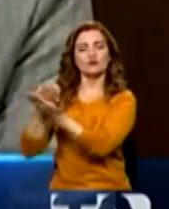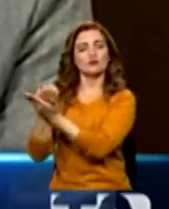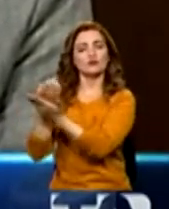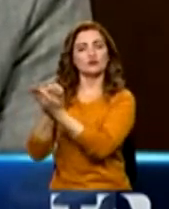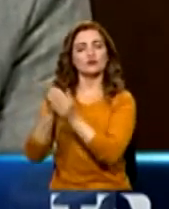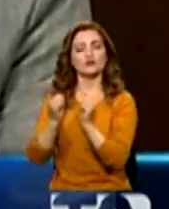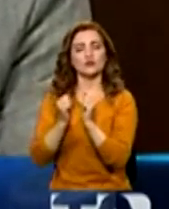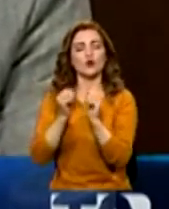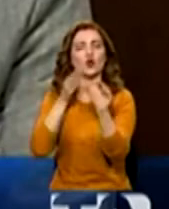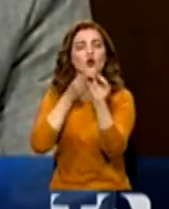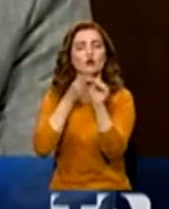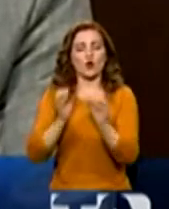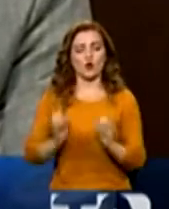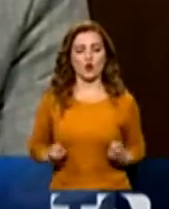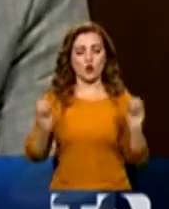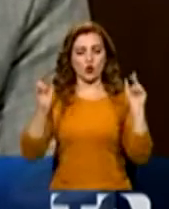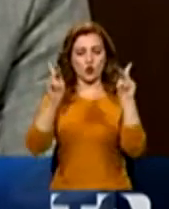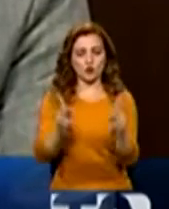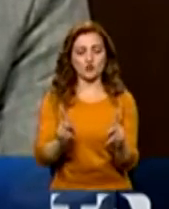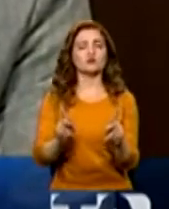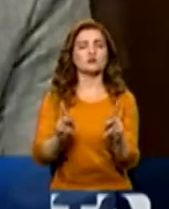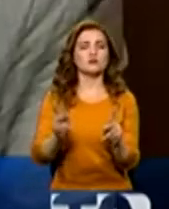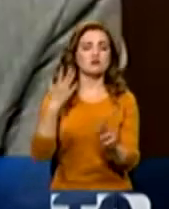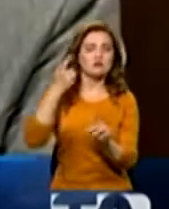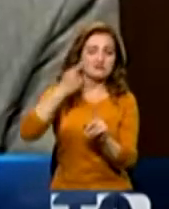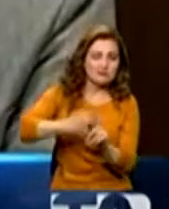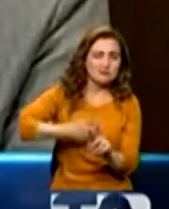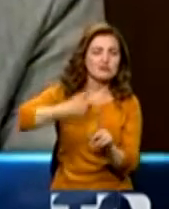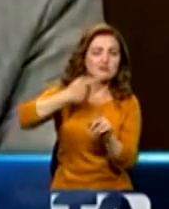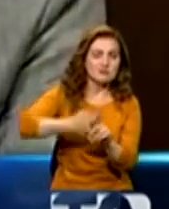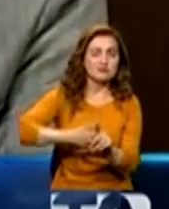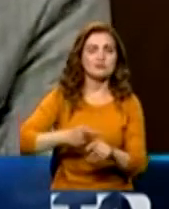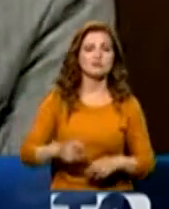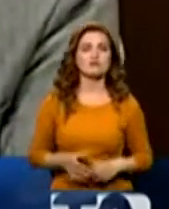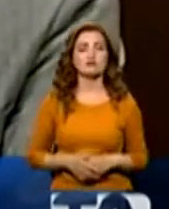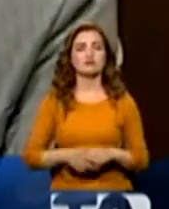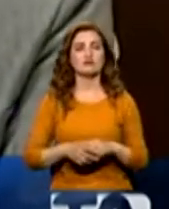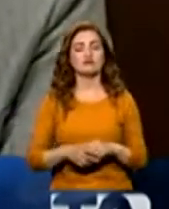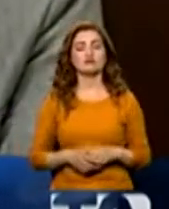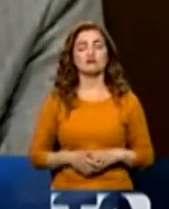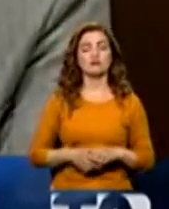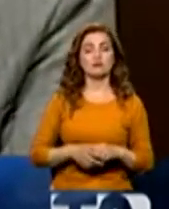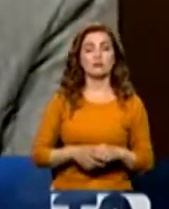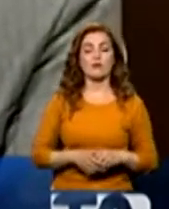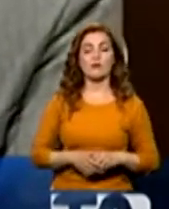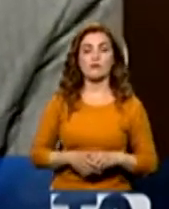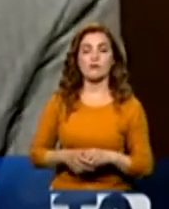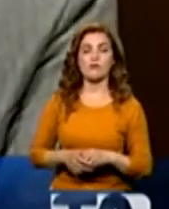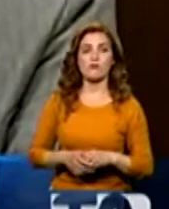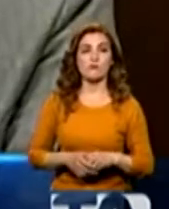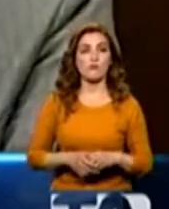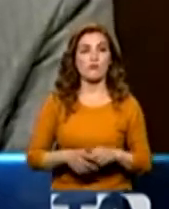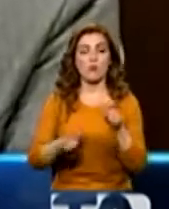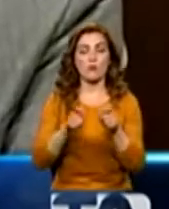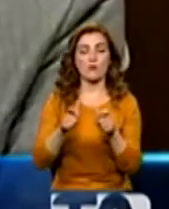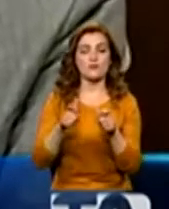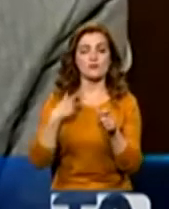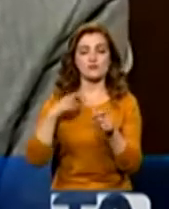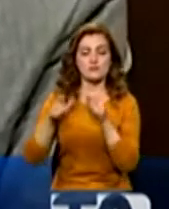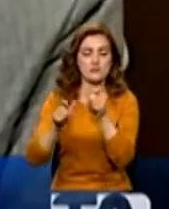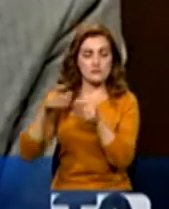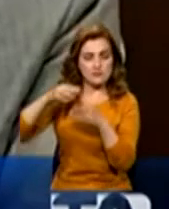ventana y una oportunidad desde hace varios meses del momento en que nosotros encontremos apetito de los inversionistas por